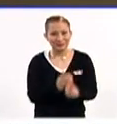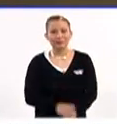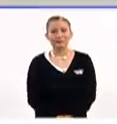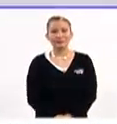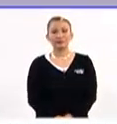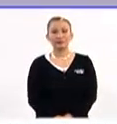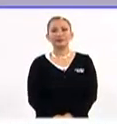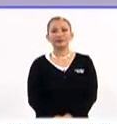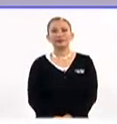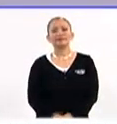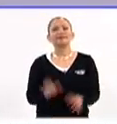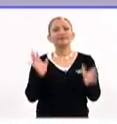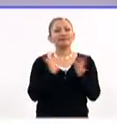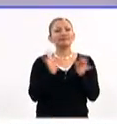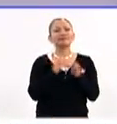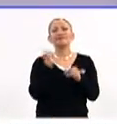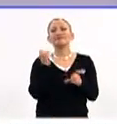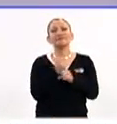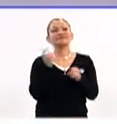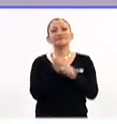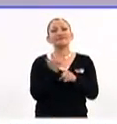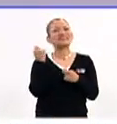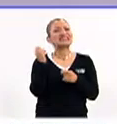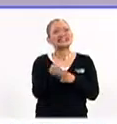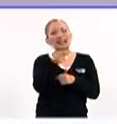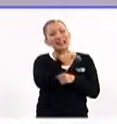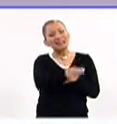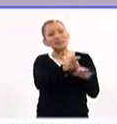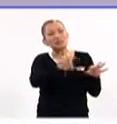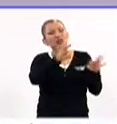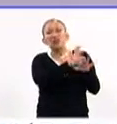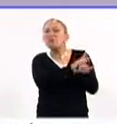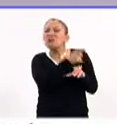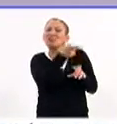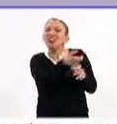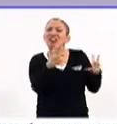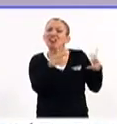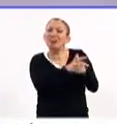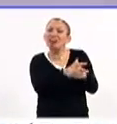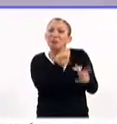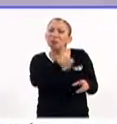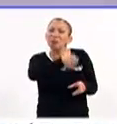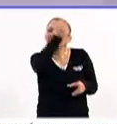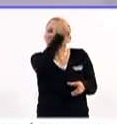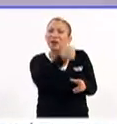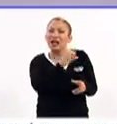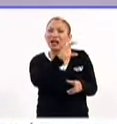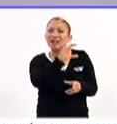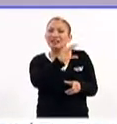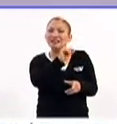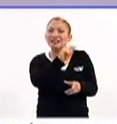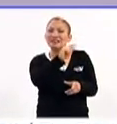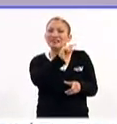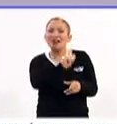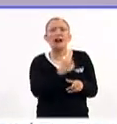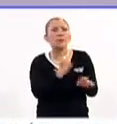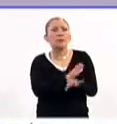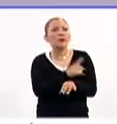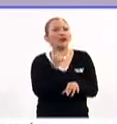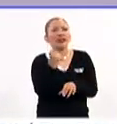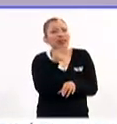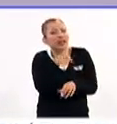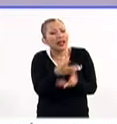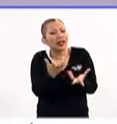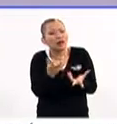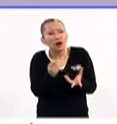ustedes. Pues platíquenos, doctor, primero, ¿en qué reside la importancia de esta batalla, la batalla de Centla, y por qué